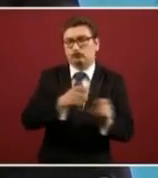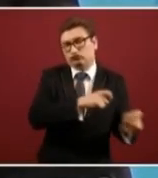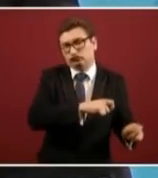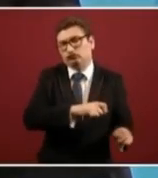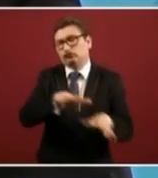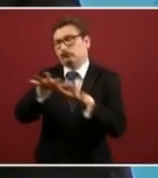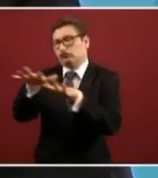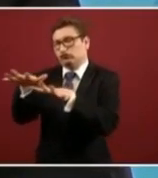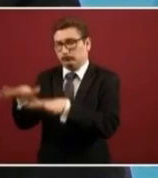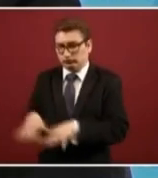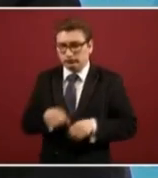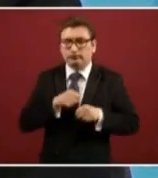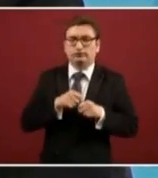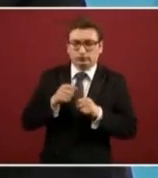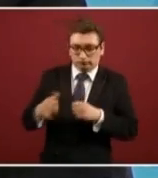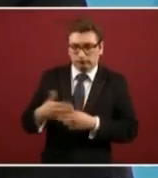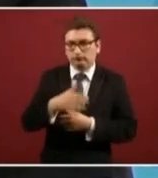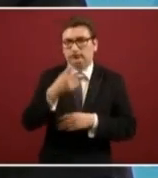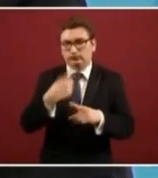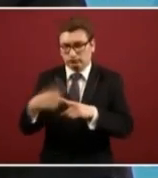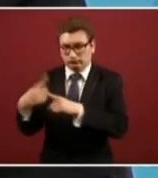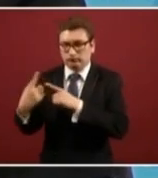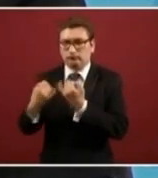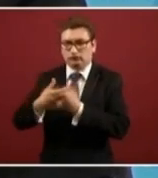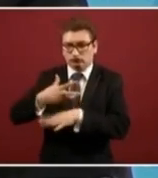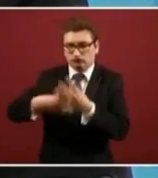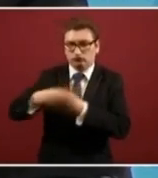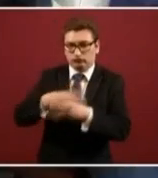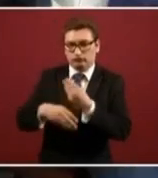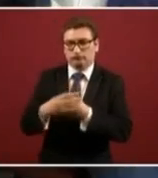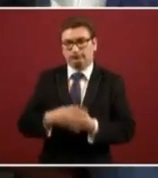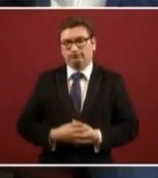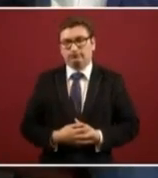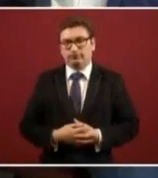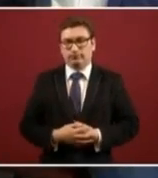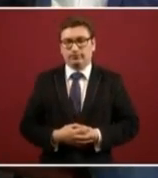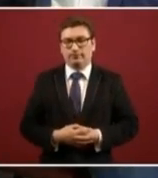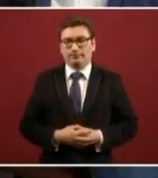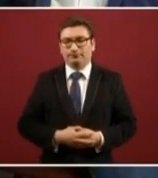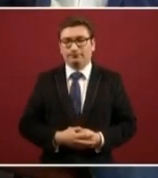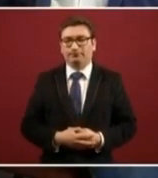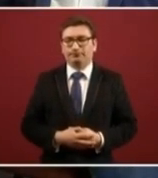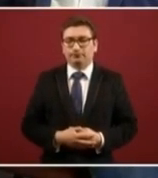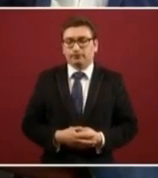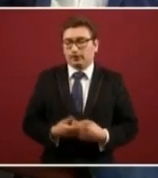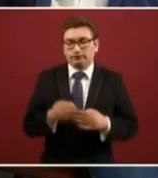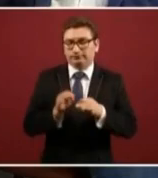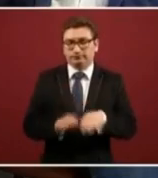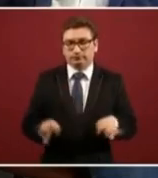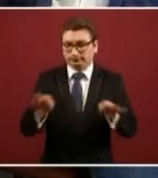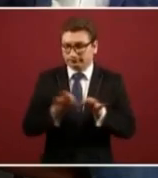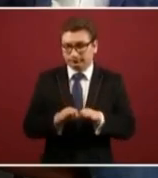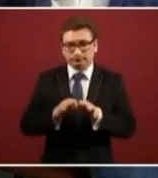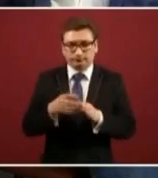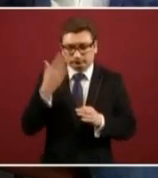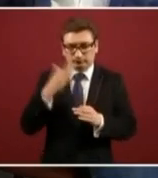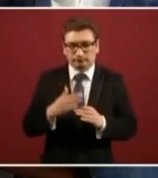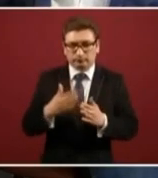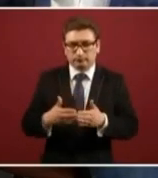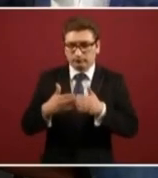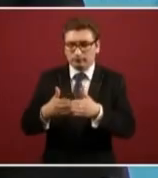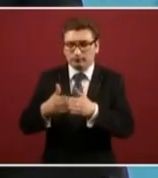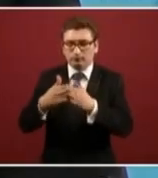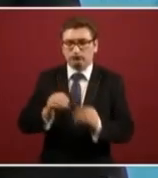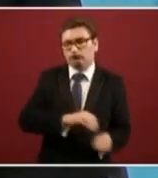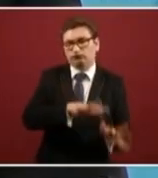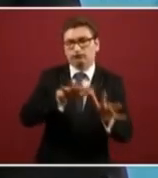mejorando o manteniendo su capacidad de producción en el resto del país. Es importante destacar que la actividad pesquera acuícola se